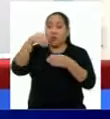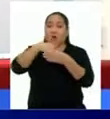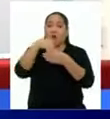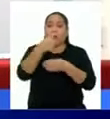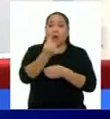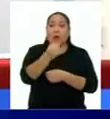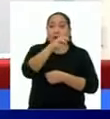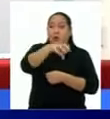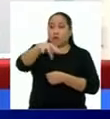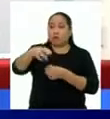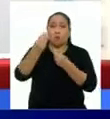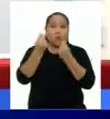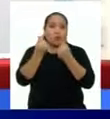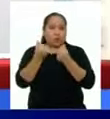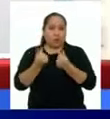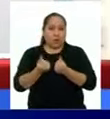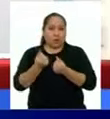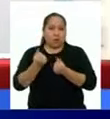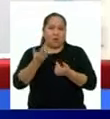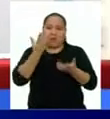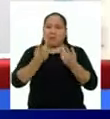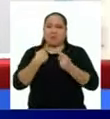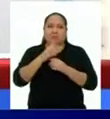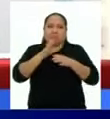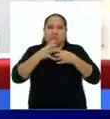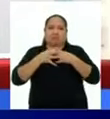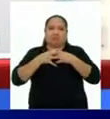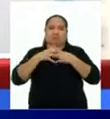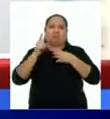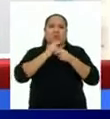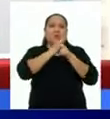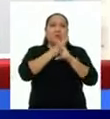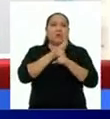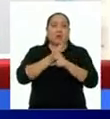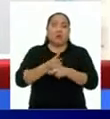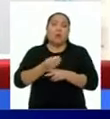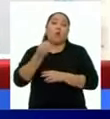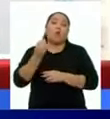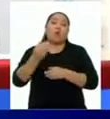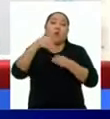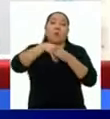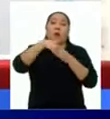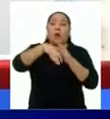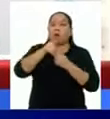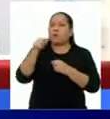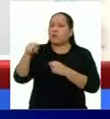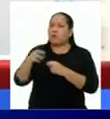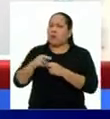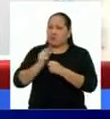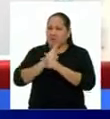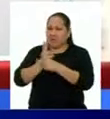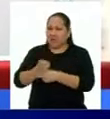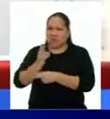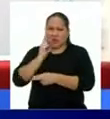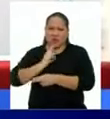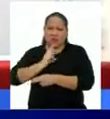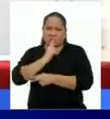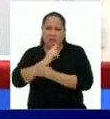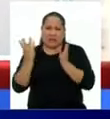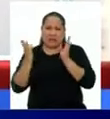tener muchos soles, podrían no haberlo prestado, porque ¿cómo un banco puede prestar a un restaurante que está cerrado o a